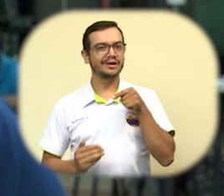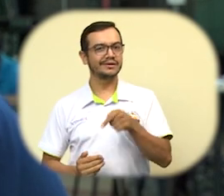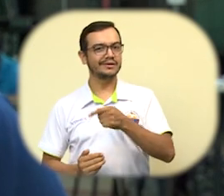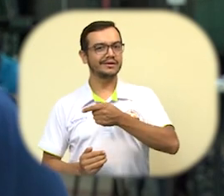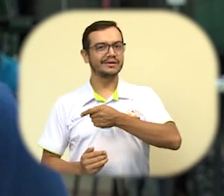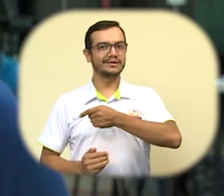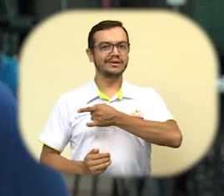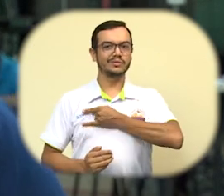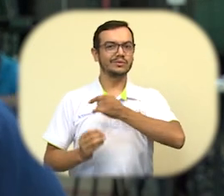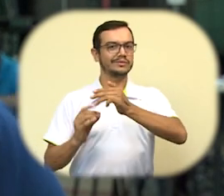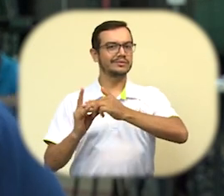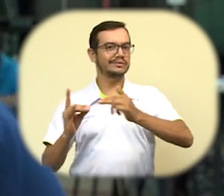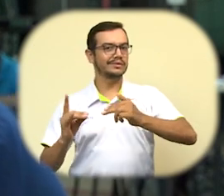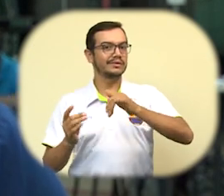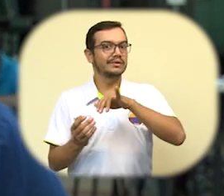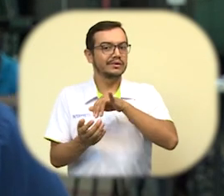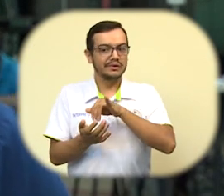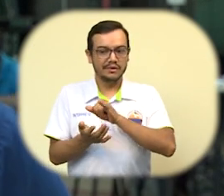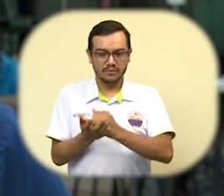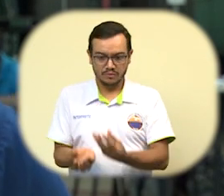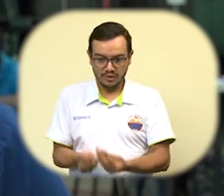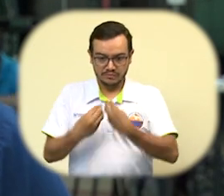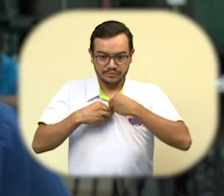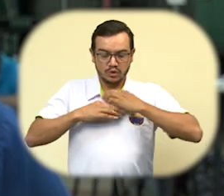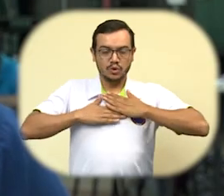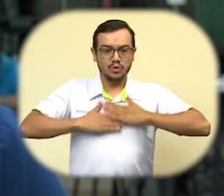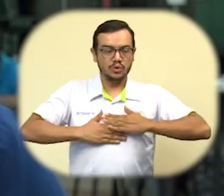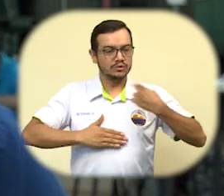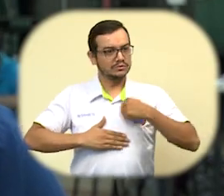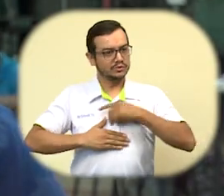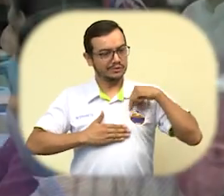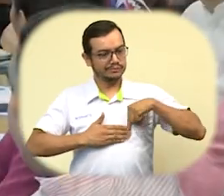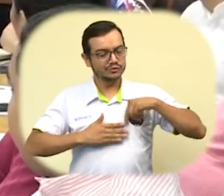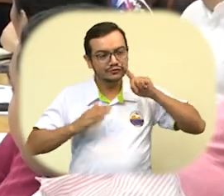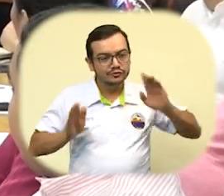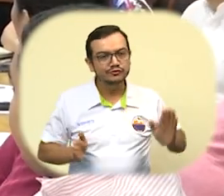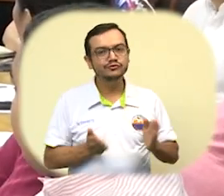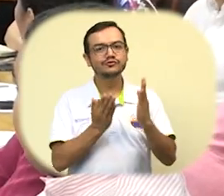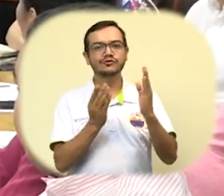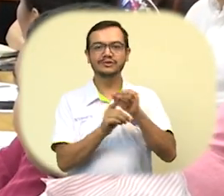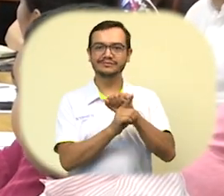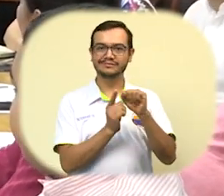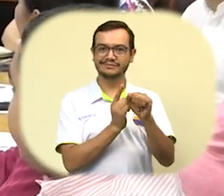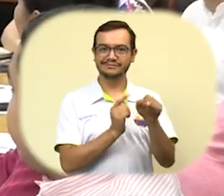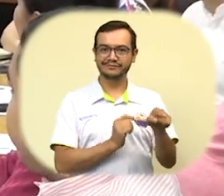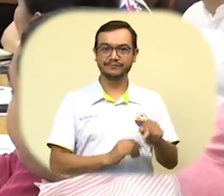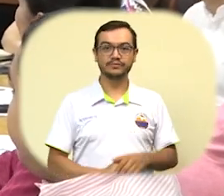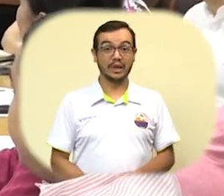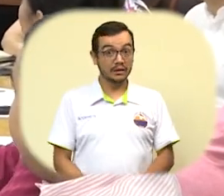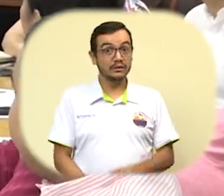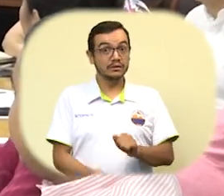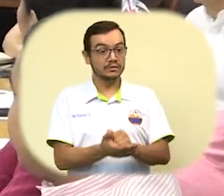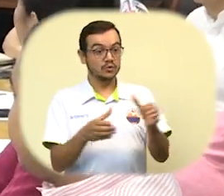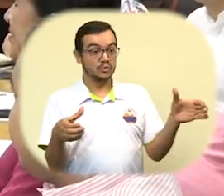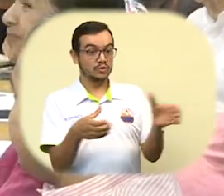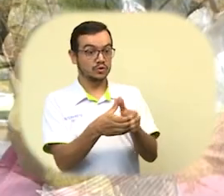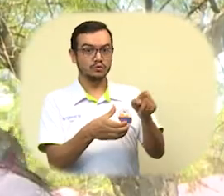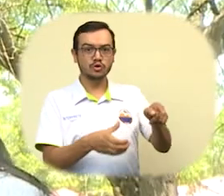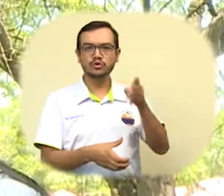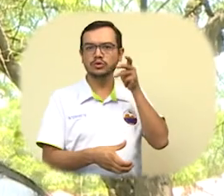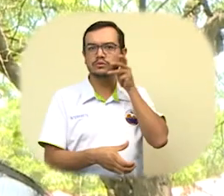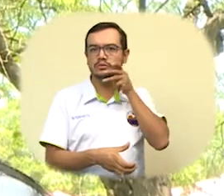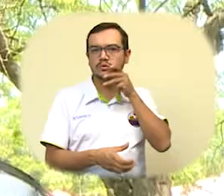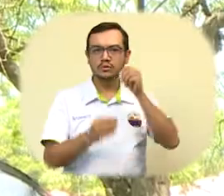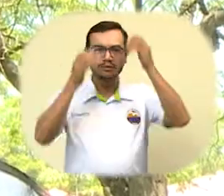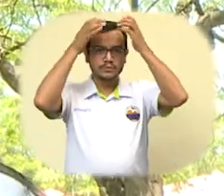universidad va a garantizar muchos beneficios para las comunidades más adelante. De esta forma, los integrantes de grupos indígenas como